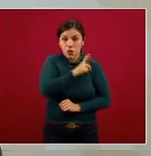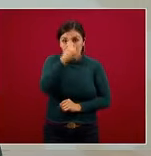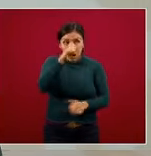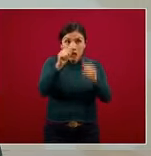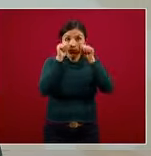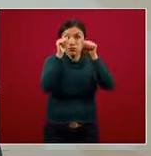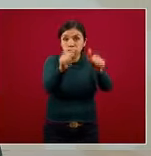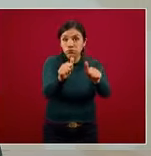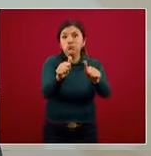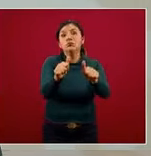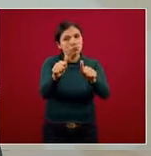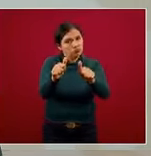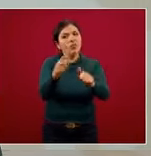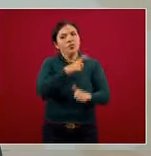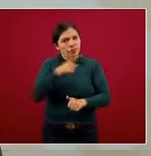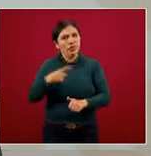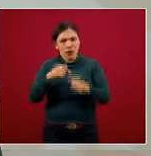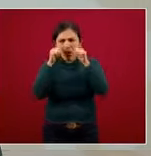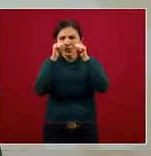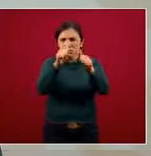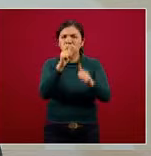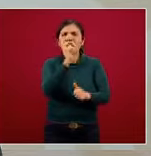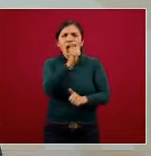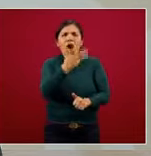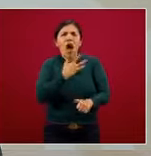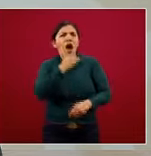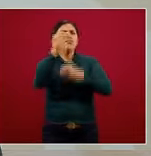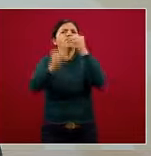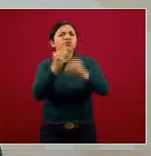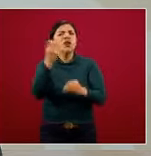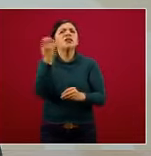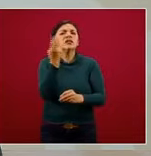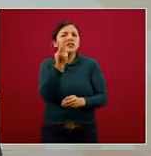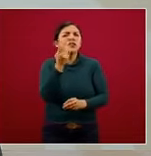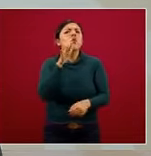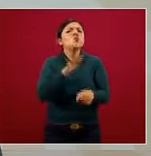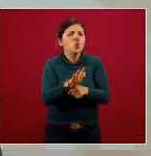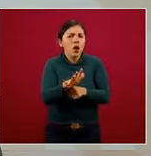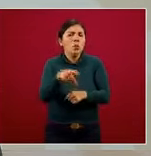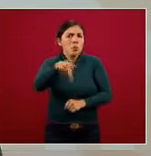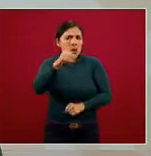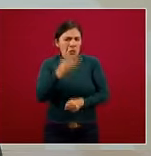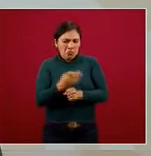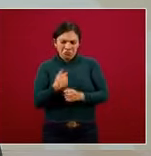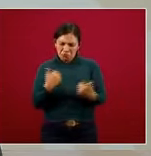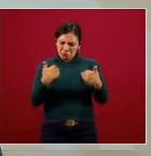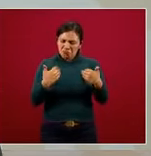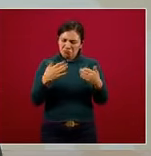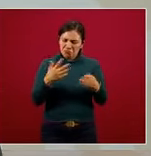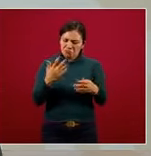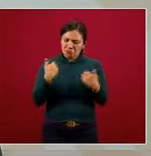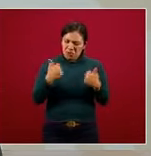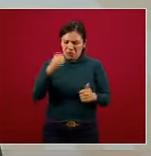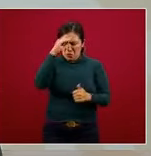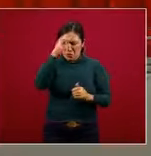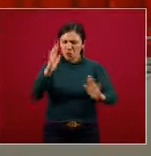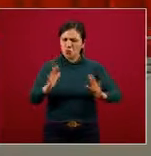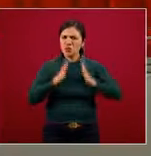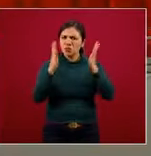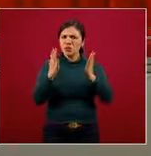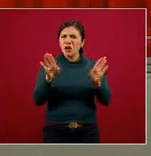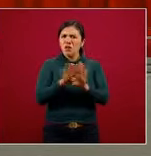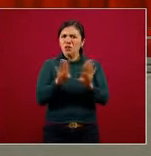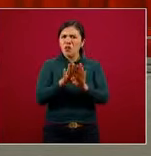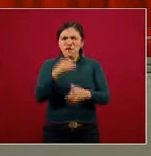de atención. Siempre hay que estar atentos a cuando hay un reclamo, pero también me sorprende que pudiera existir una falta de